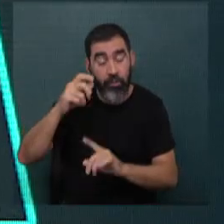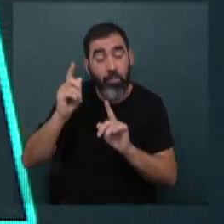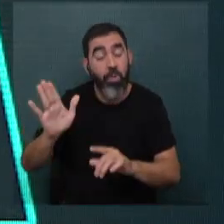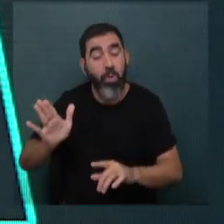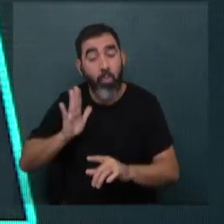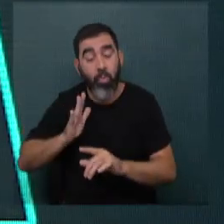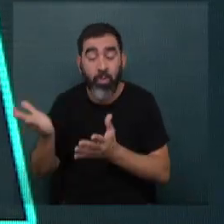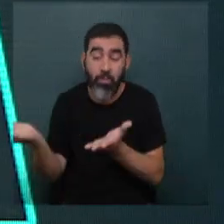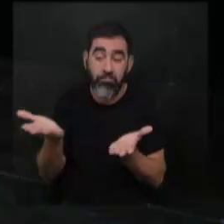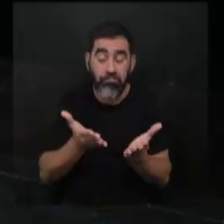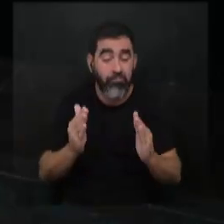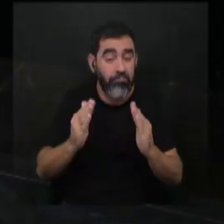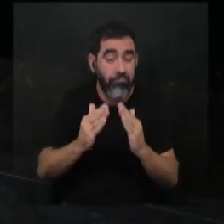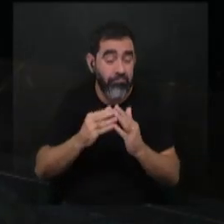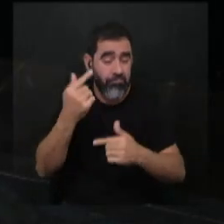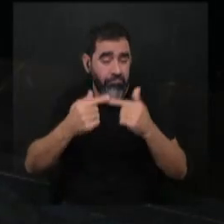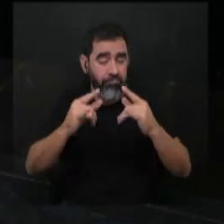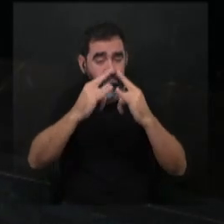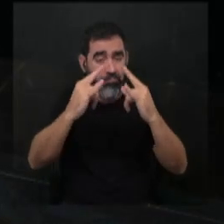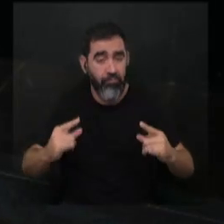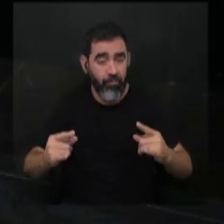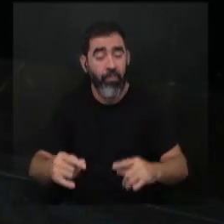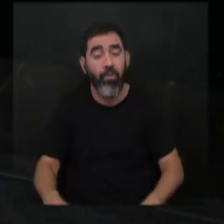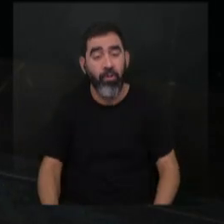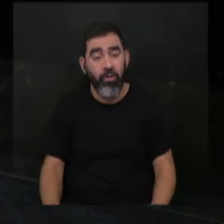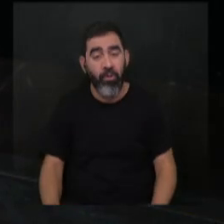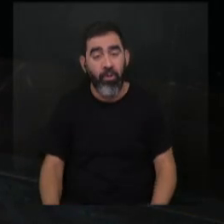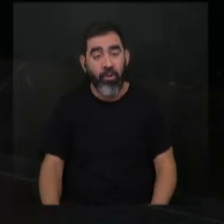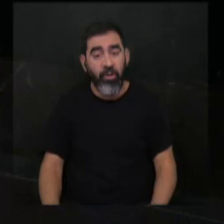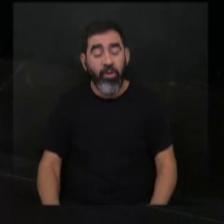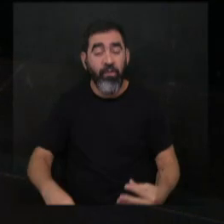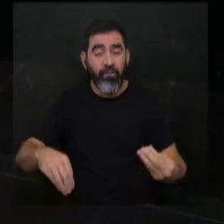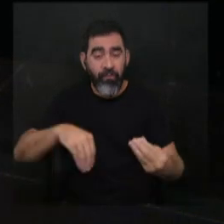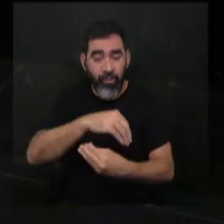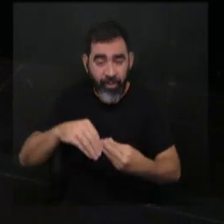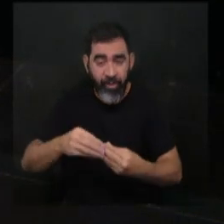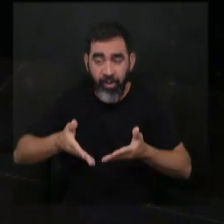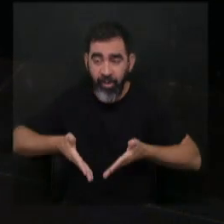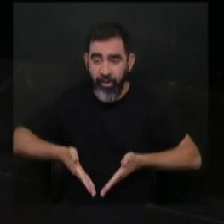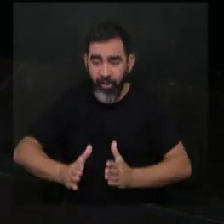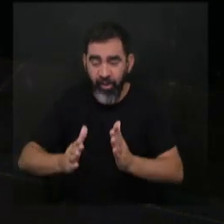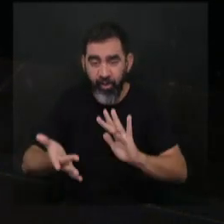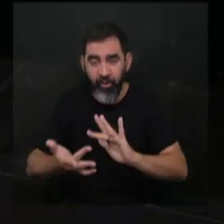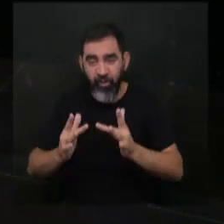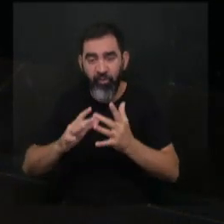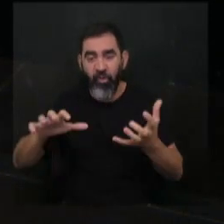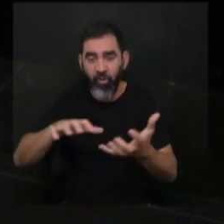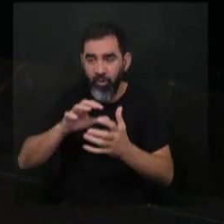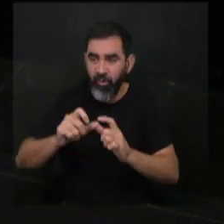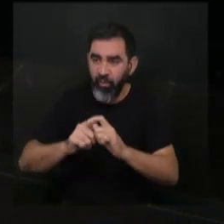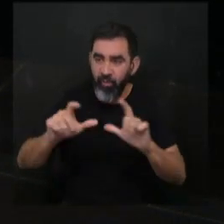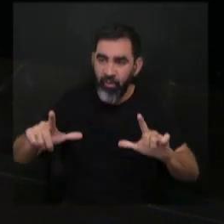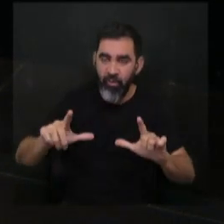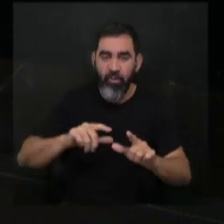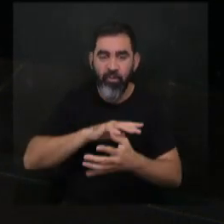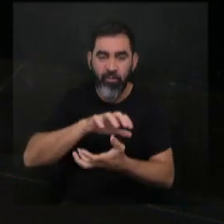que los alojaron en diferentes lugares de los campos de refugiados. Cuando crece una familia, se comunican. Cuando el conflicto trepa en su